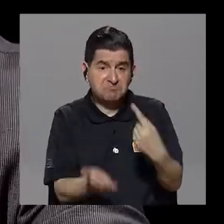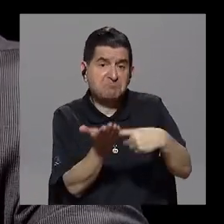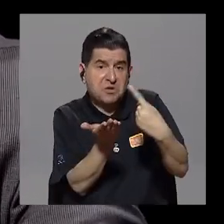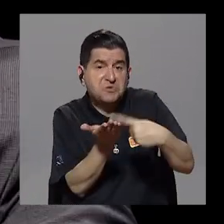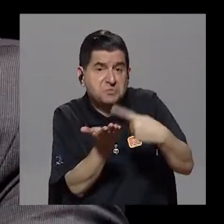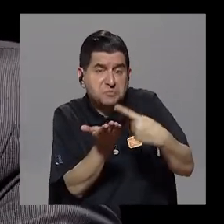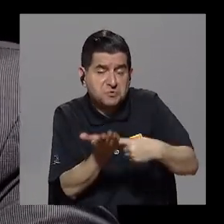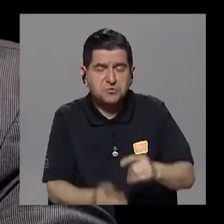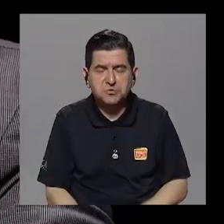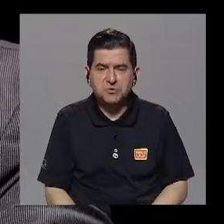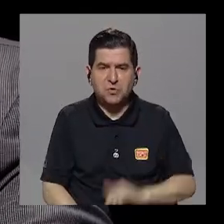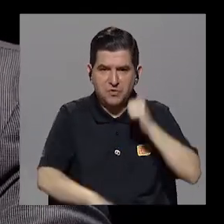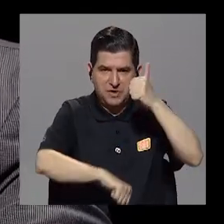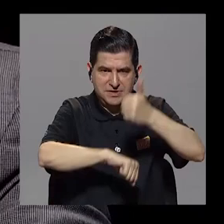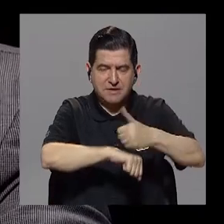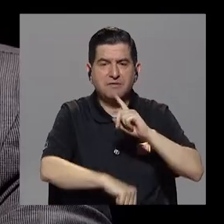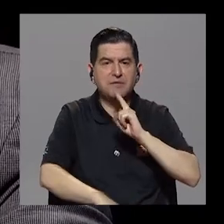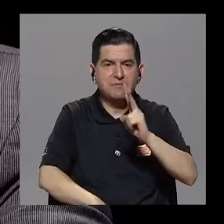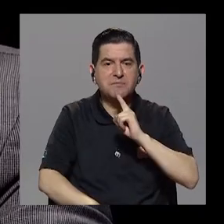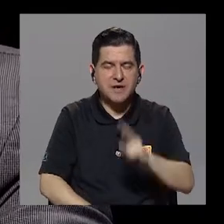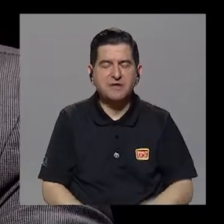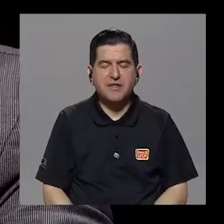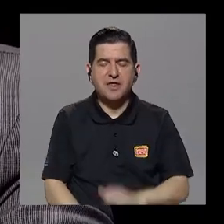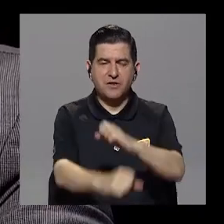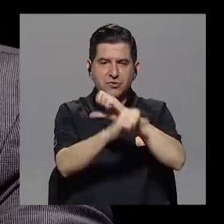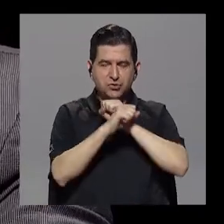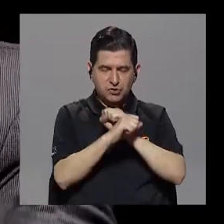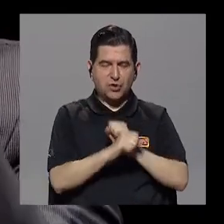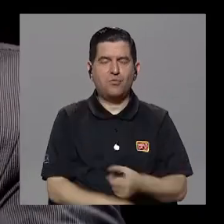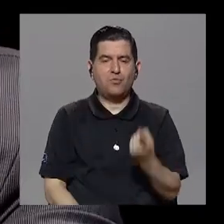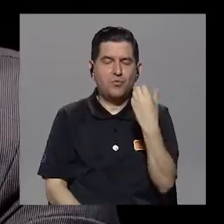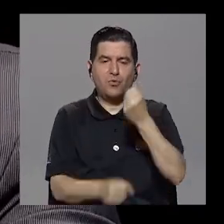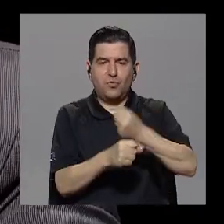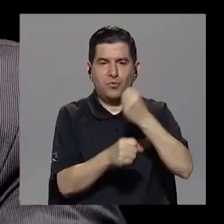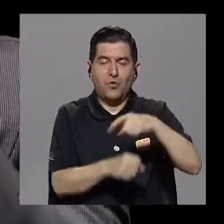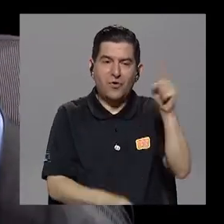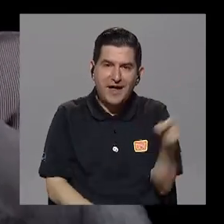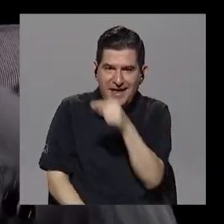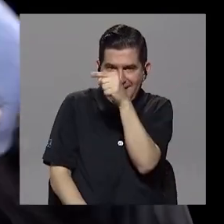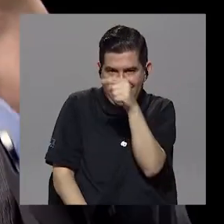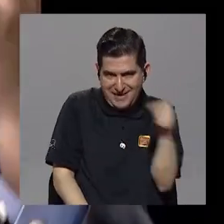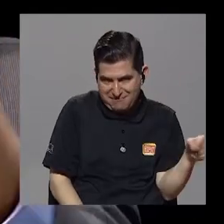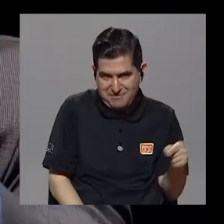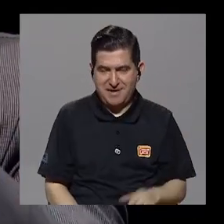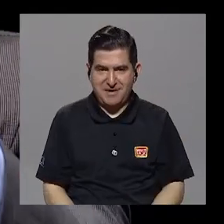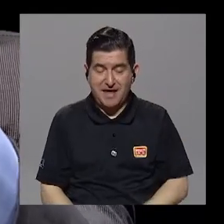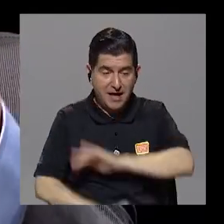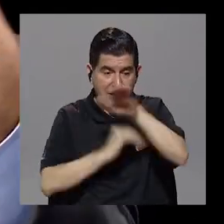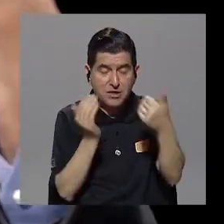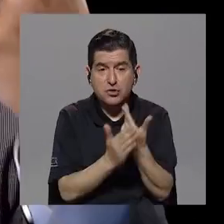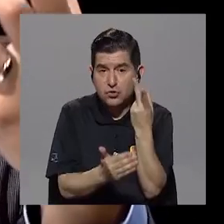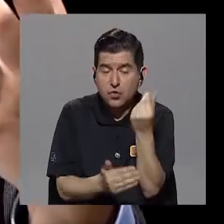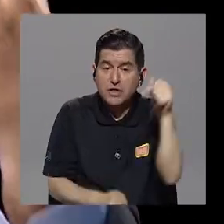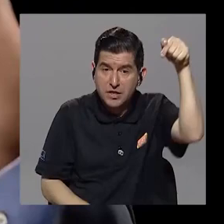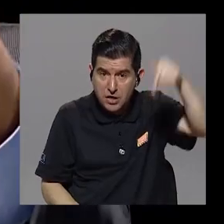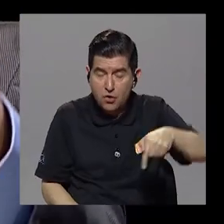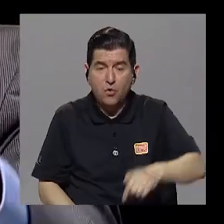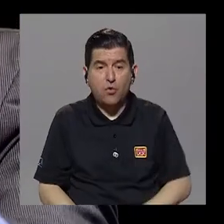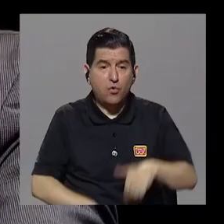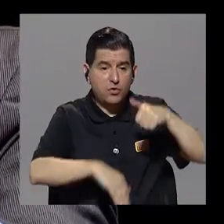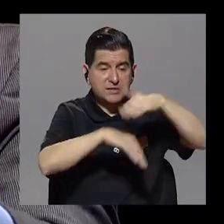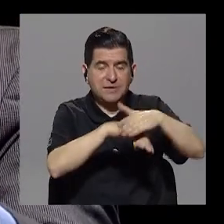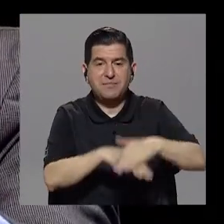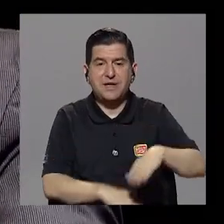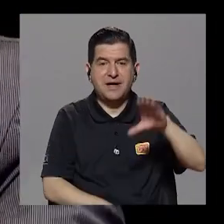tapete, crear una verdadera figura de seguro de desempleo, eliminar, agarrar todo el dinero que hoy va a la